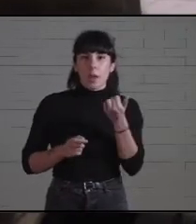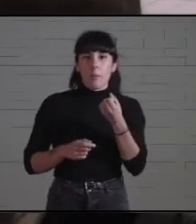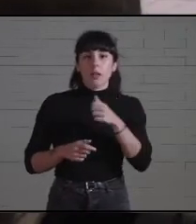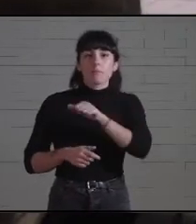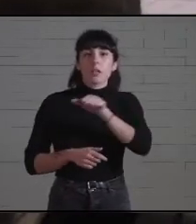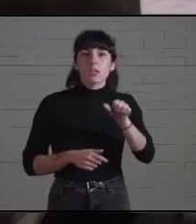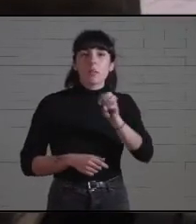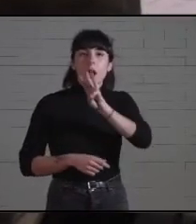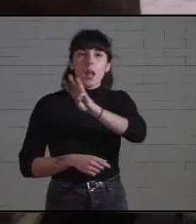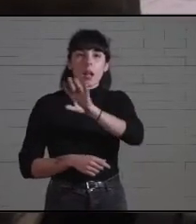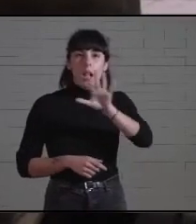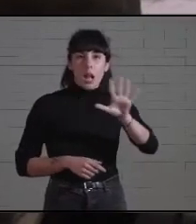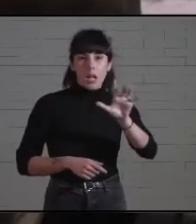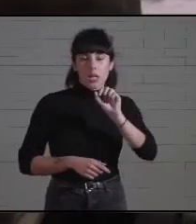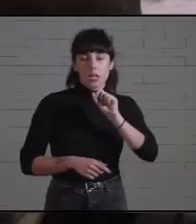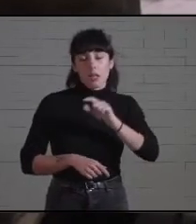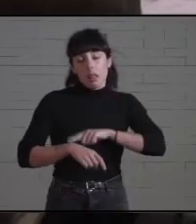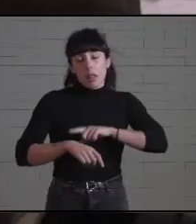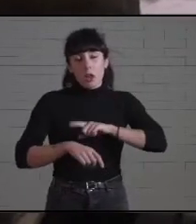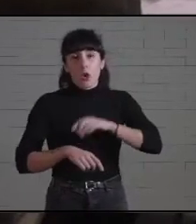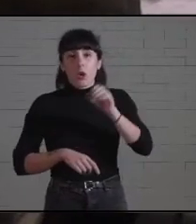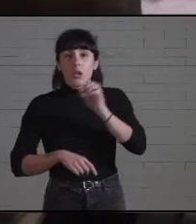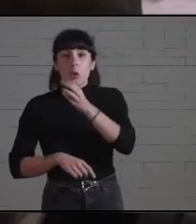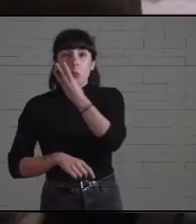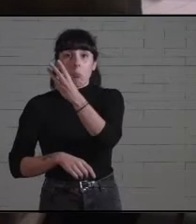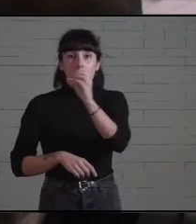horas o de 30 horas, incluso mejor,